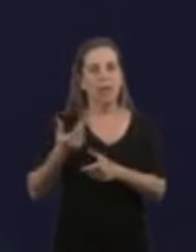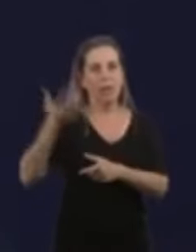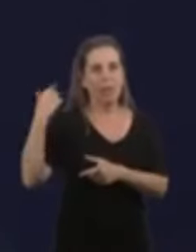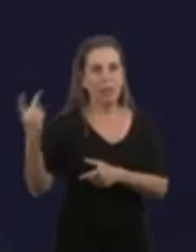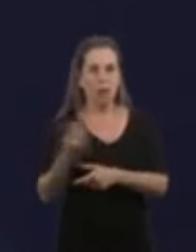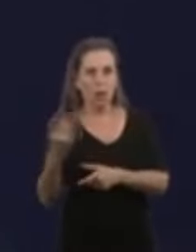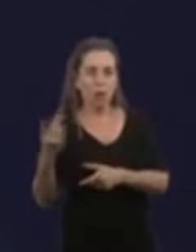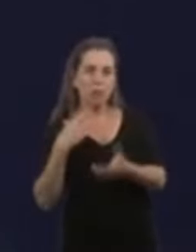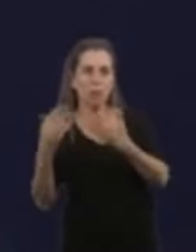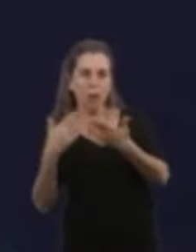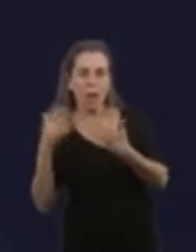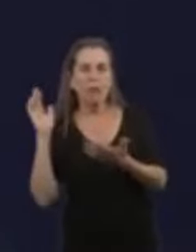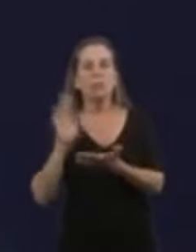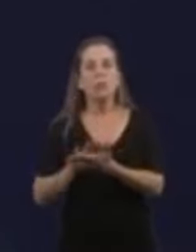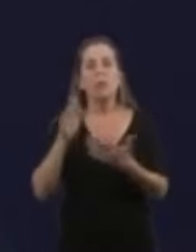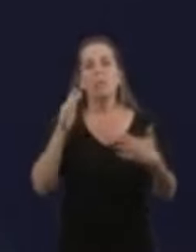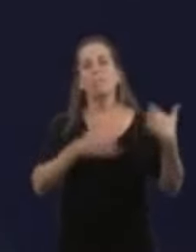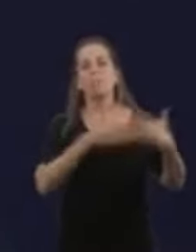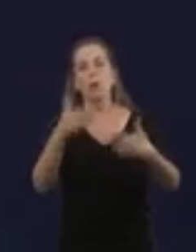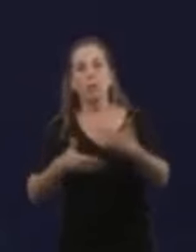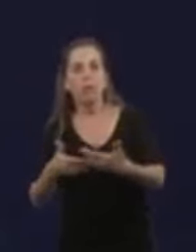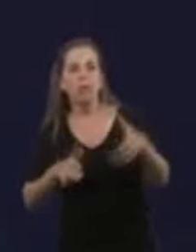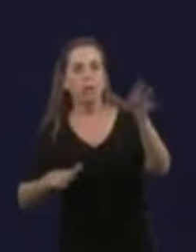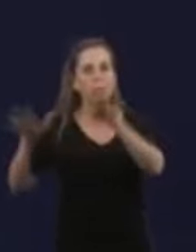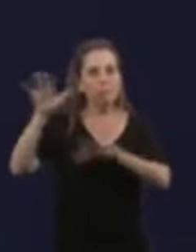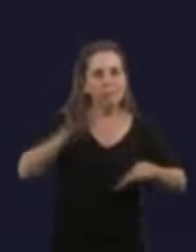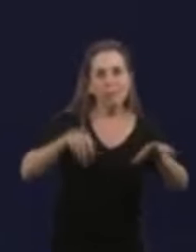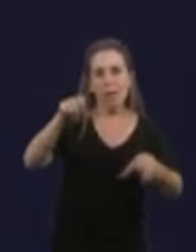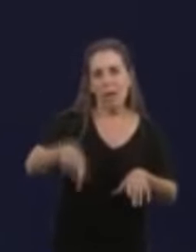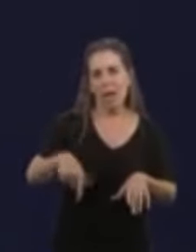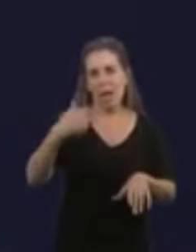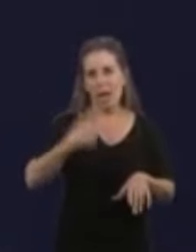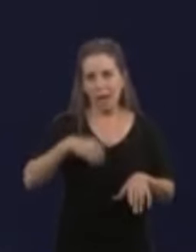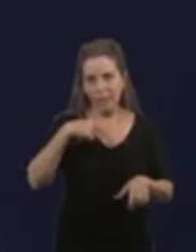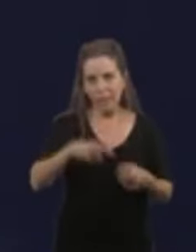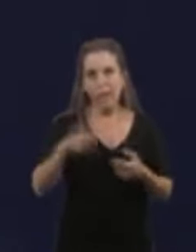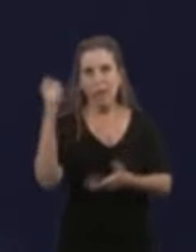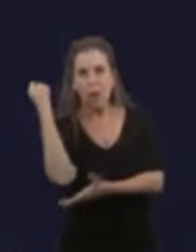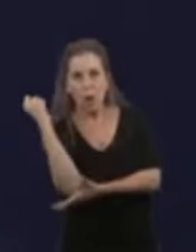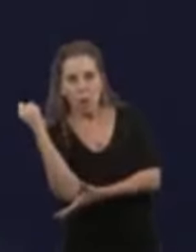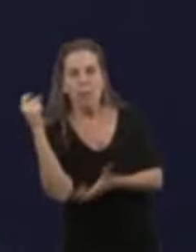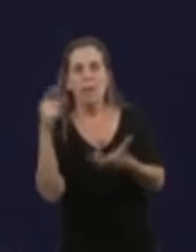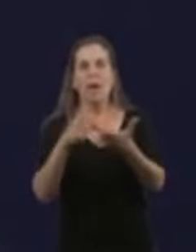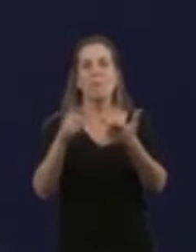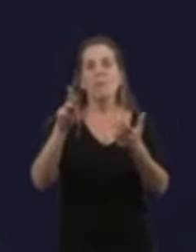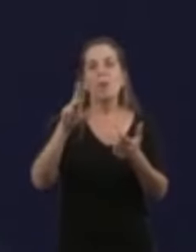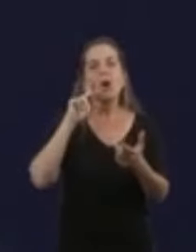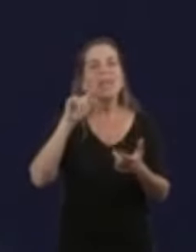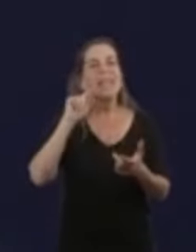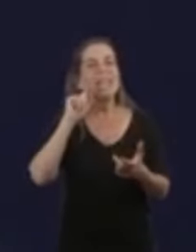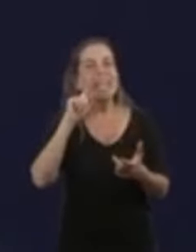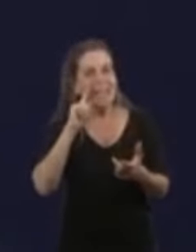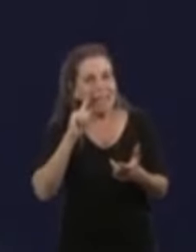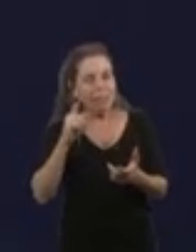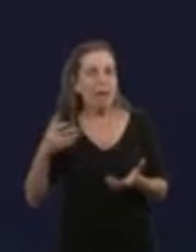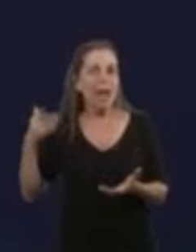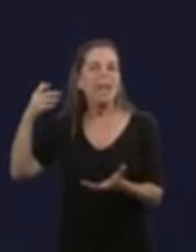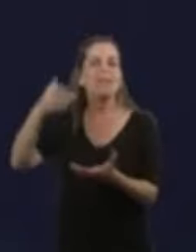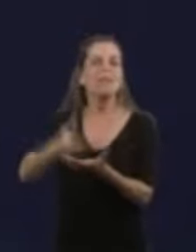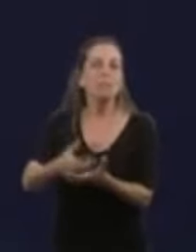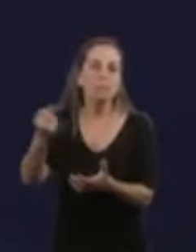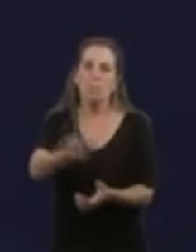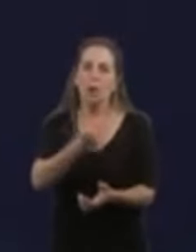de desregulación que está llevando adelante la Argentina la implementación del rishi tan importante para las futuras inversiones y